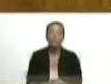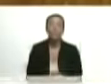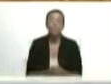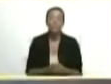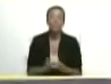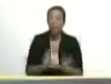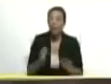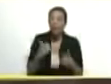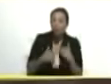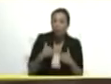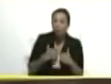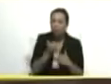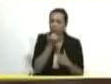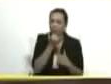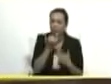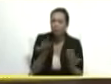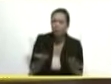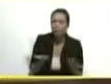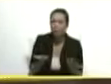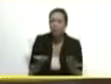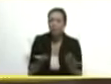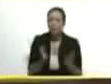miércoles ya.